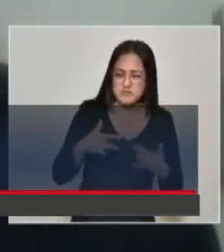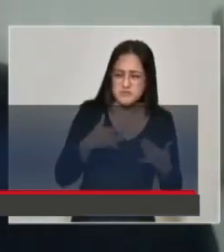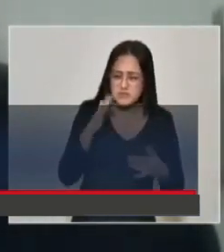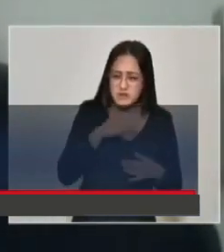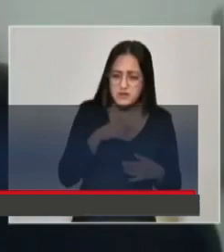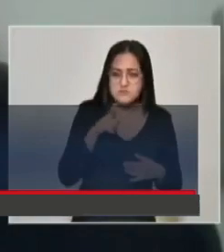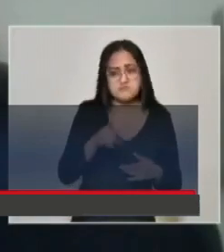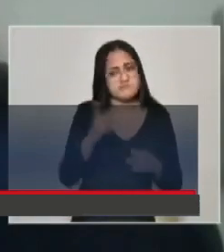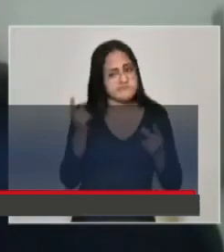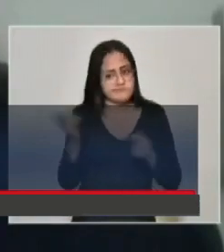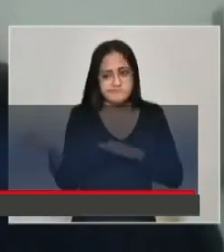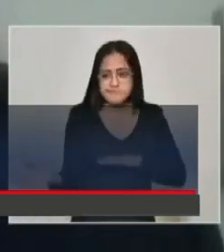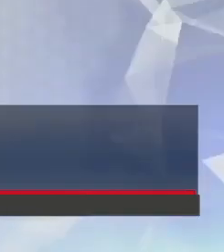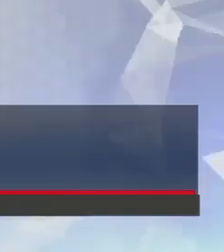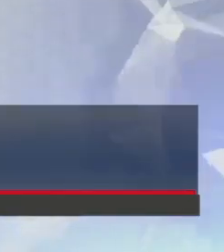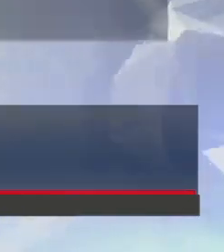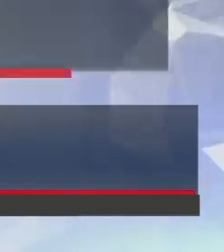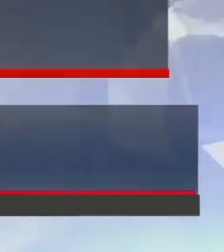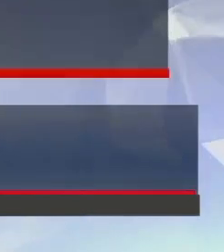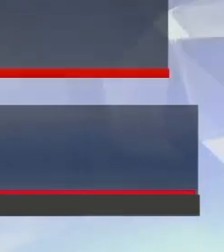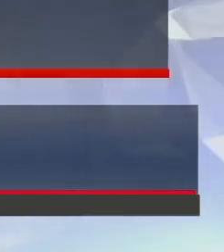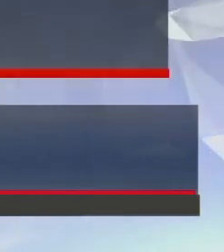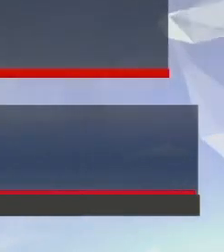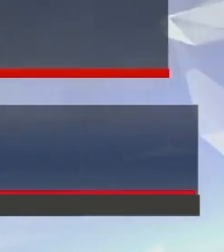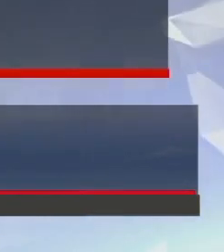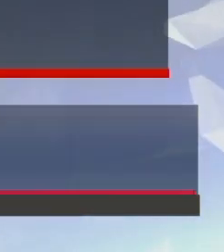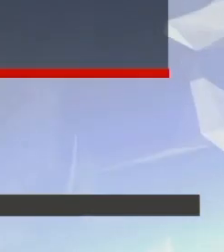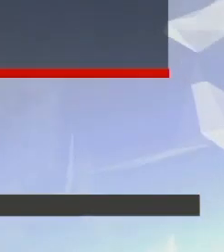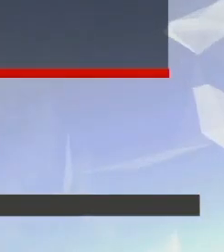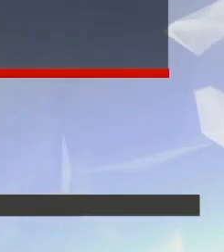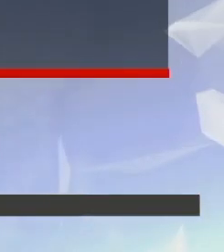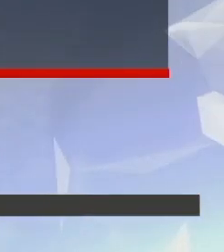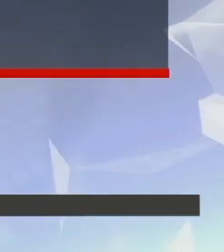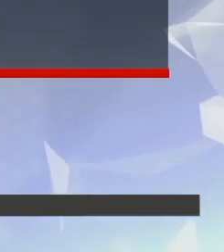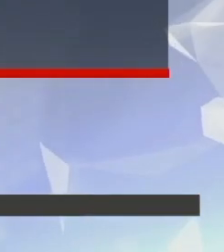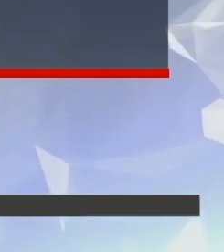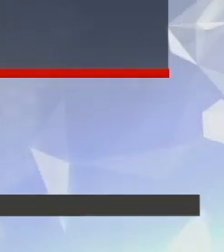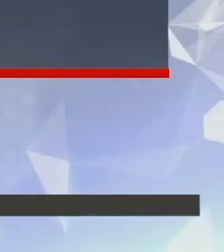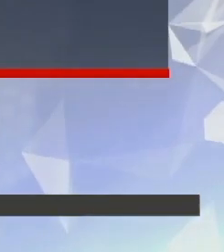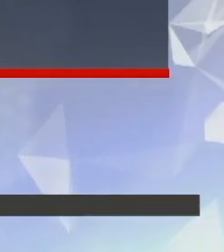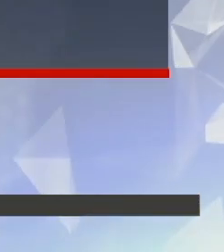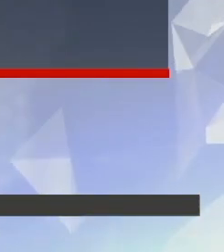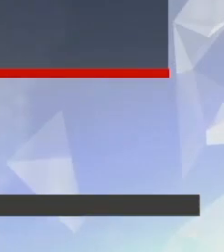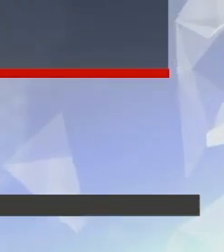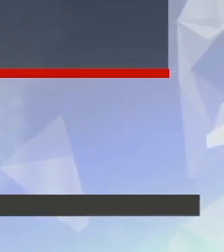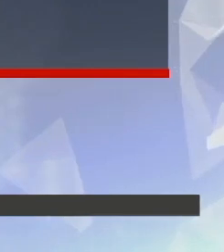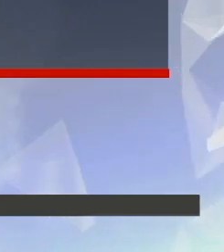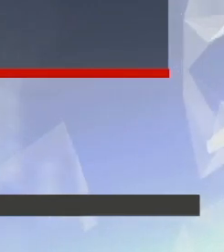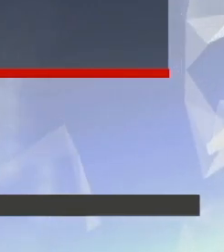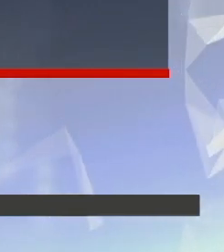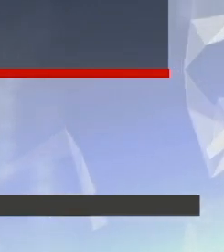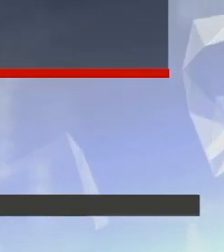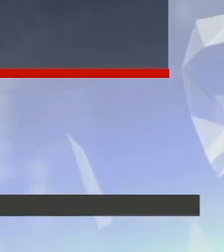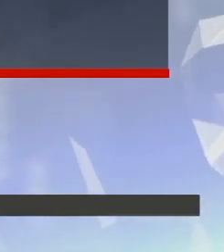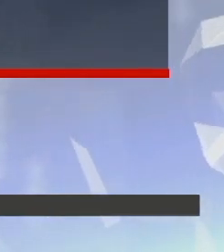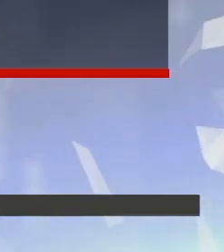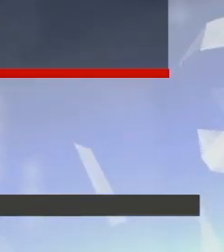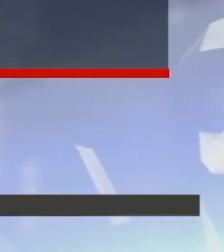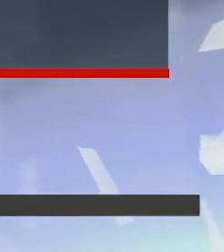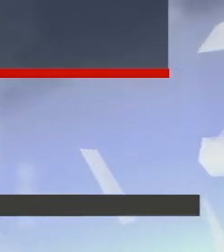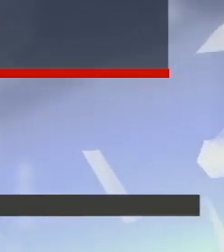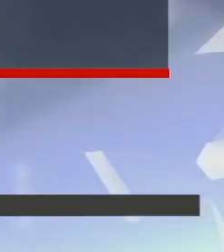un confinamiento del alumno. De las 480 escuelas que fueron vandalizadas durante el confinamiento el año